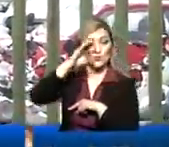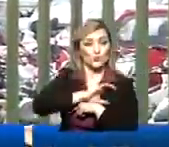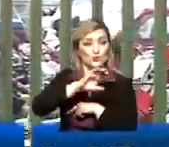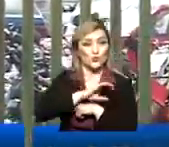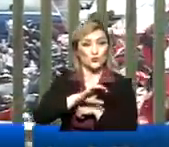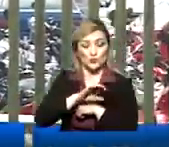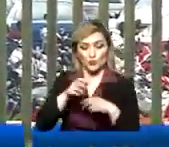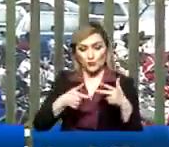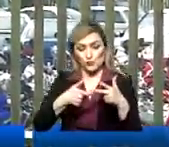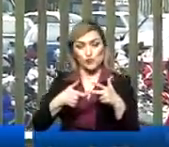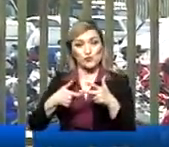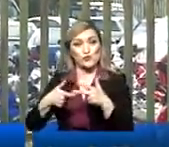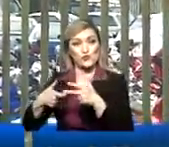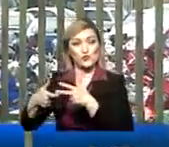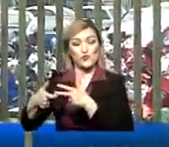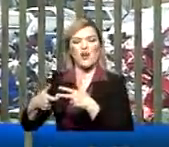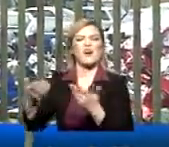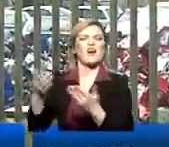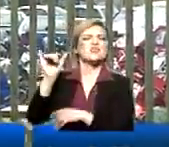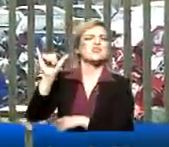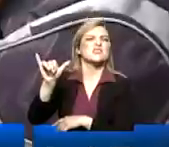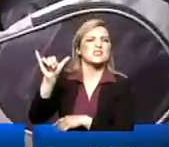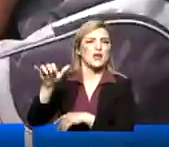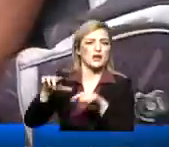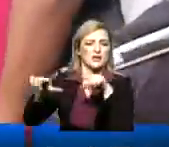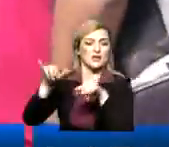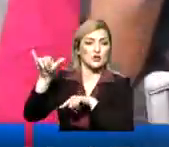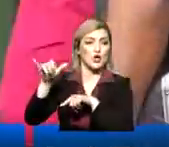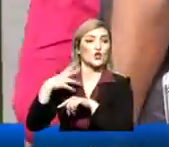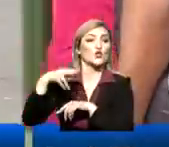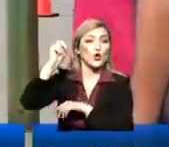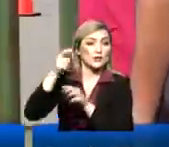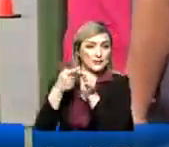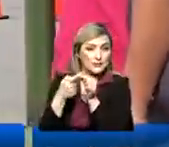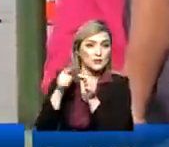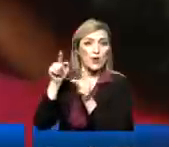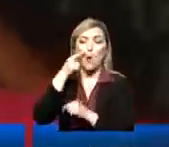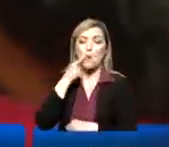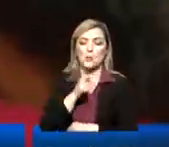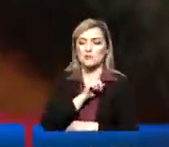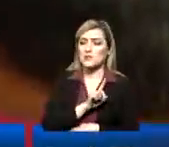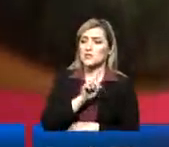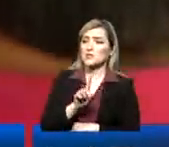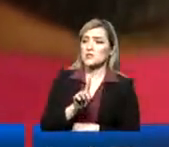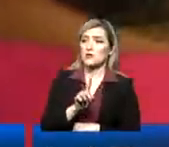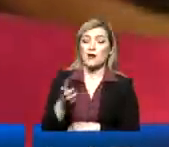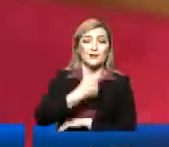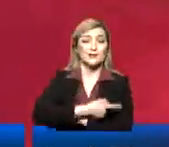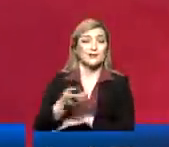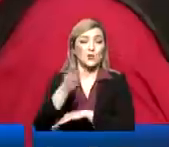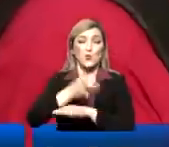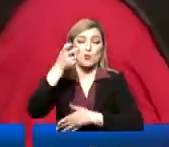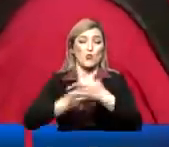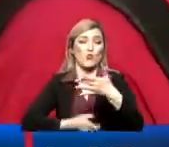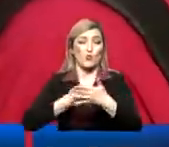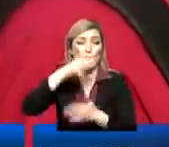de la Agencia Metropolitana de Tránsito, ubicado en el sector de la Ye, en el norte de Quito, llegó Byron. Hace unos días fue sancionado por agentes